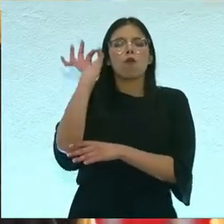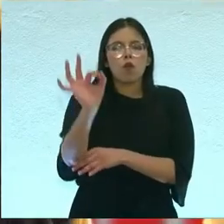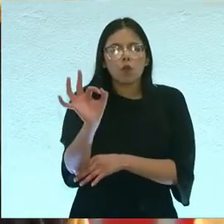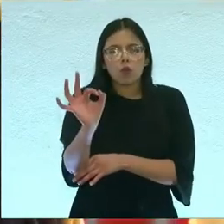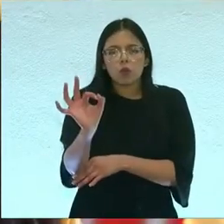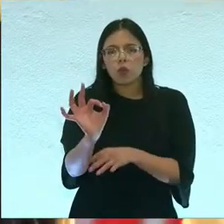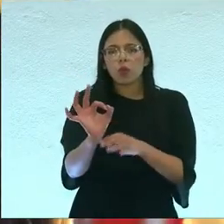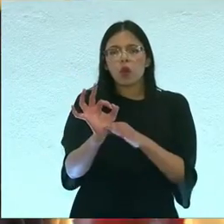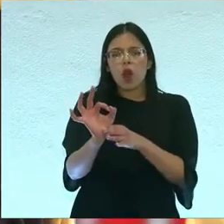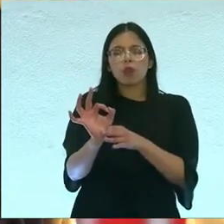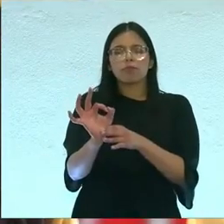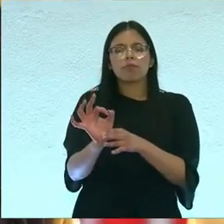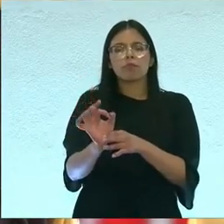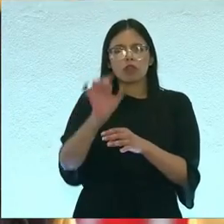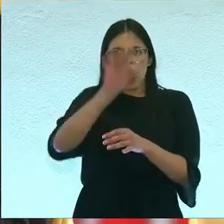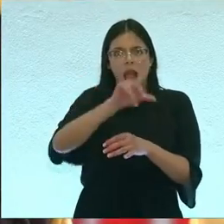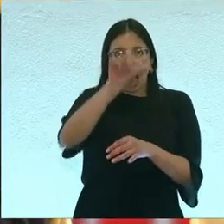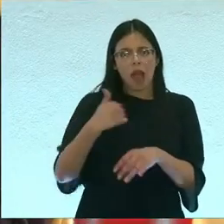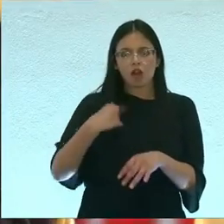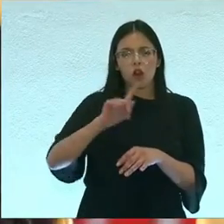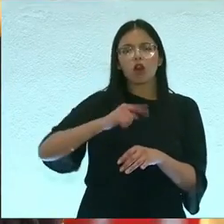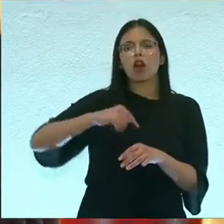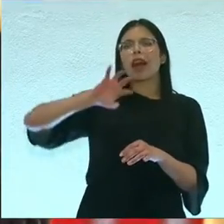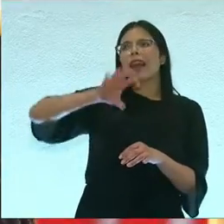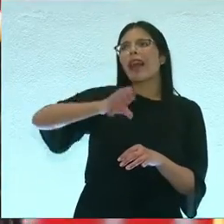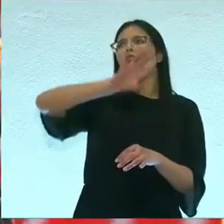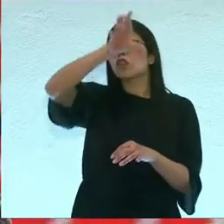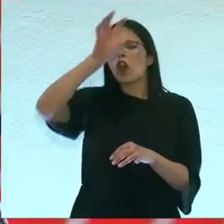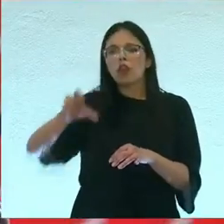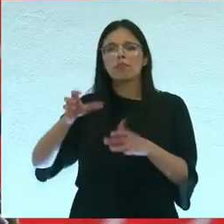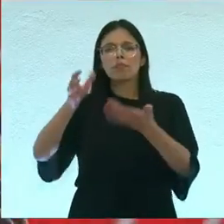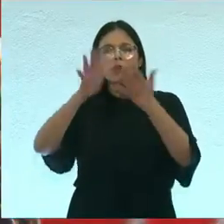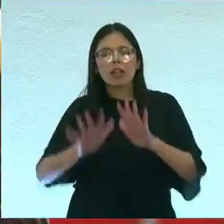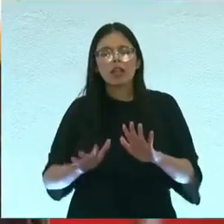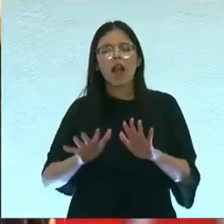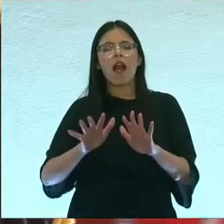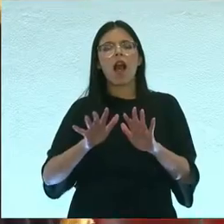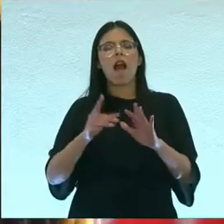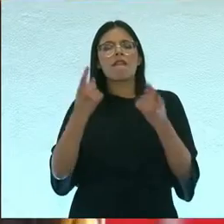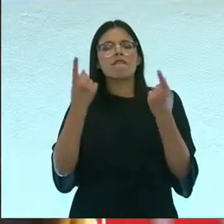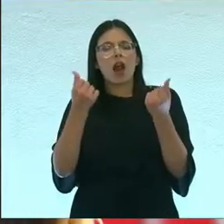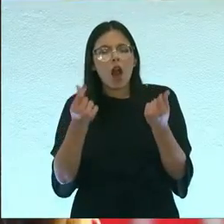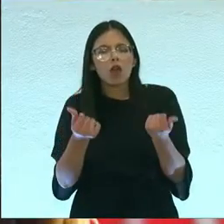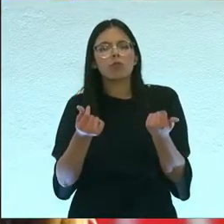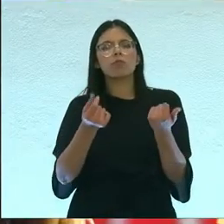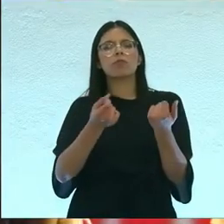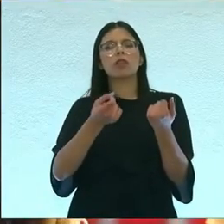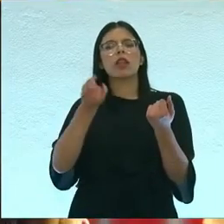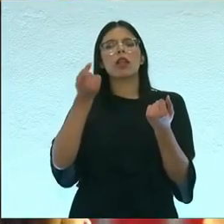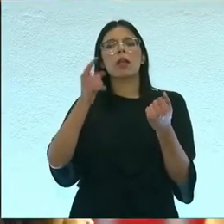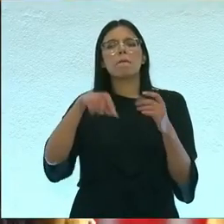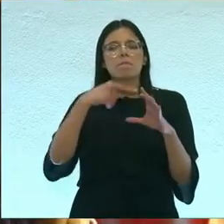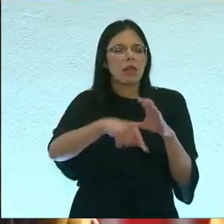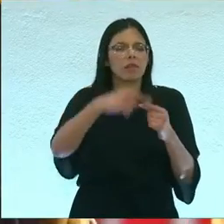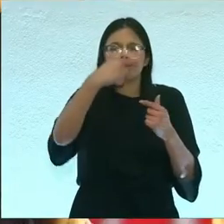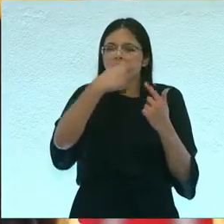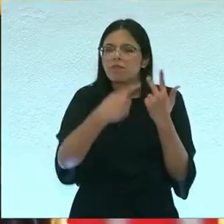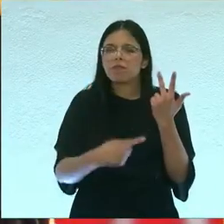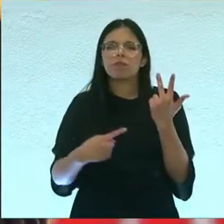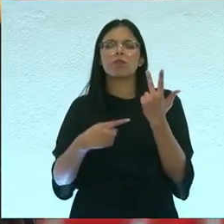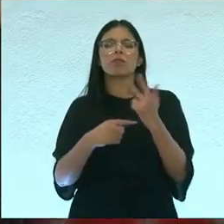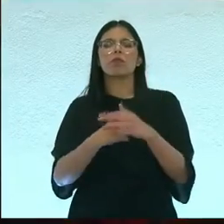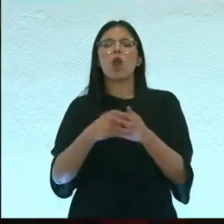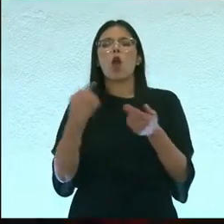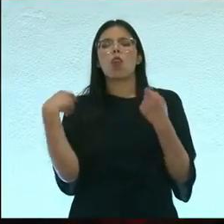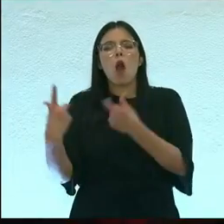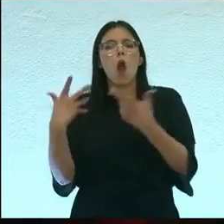Argentina sino de nuestra región por la creatividad y el talento por los recursos minerales por las